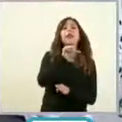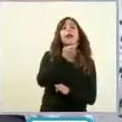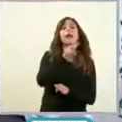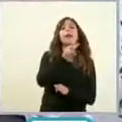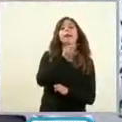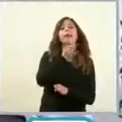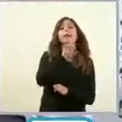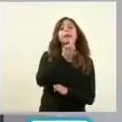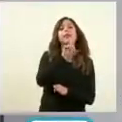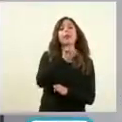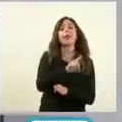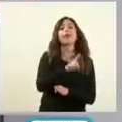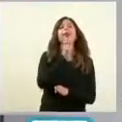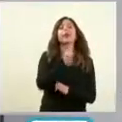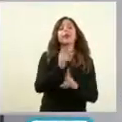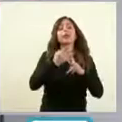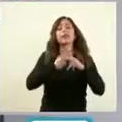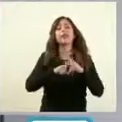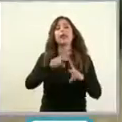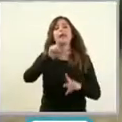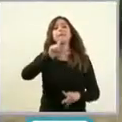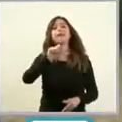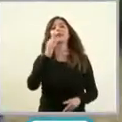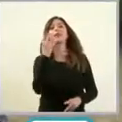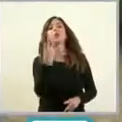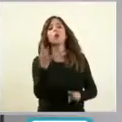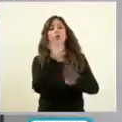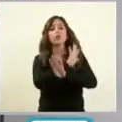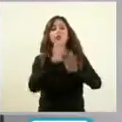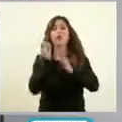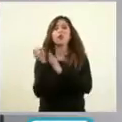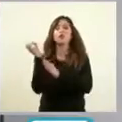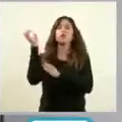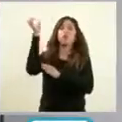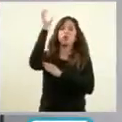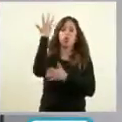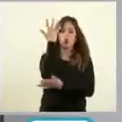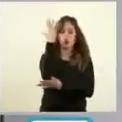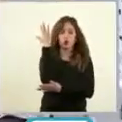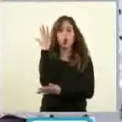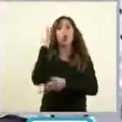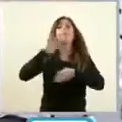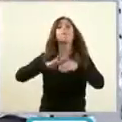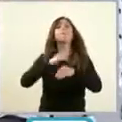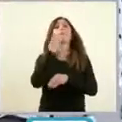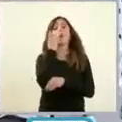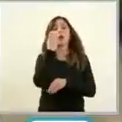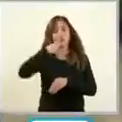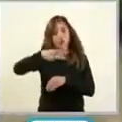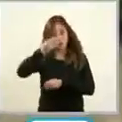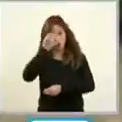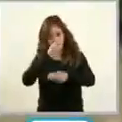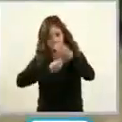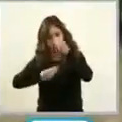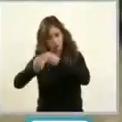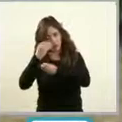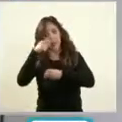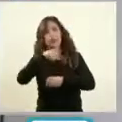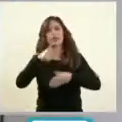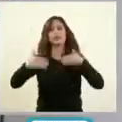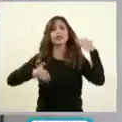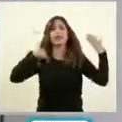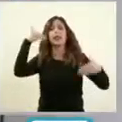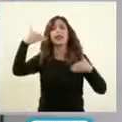el 24 cuando caía el sol. Mira, ahí está. Entonces, por eso es la cena y por eso la celebración